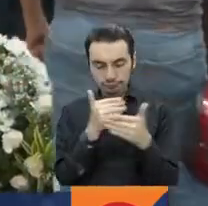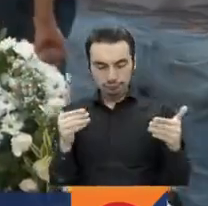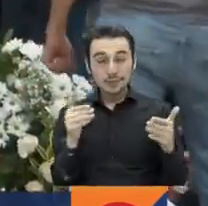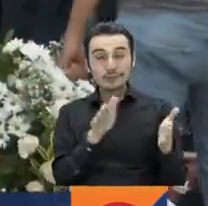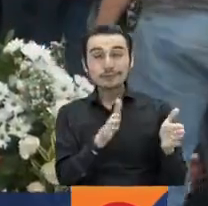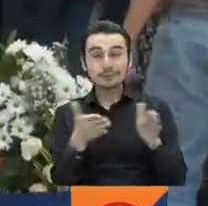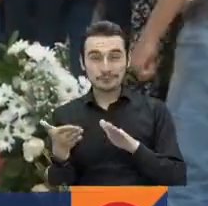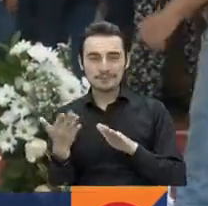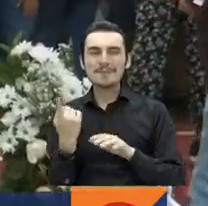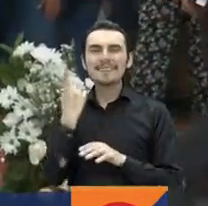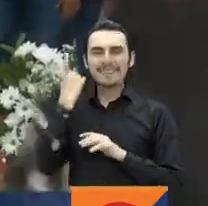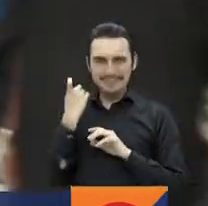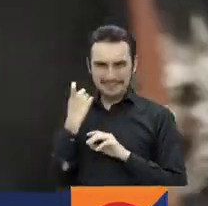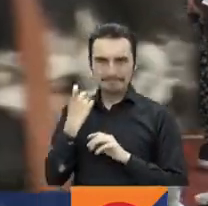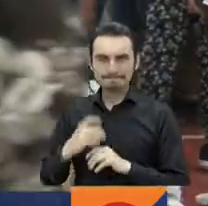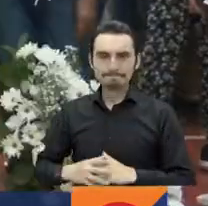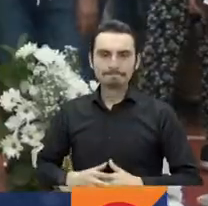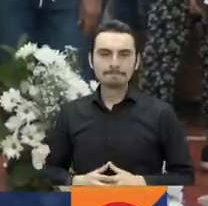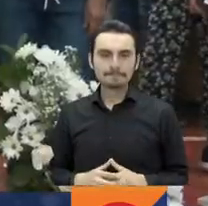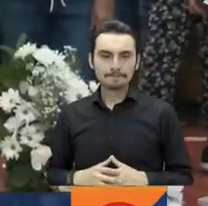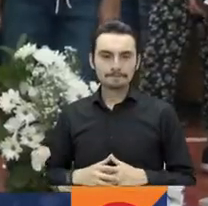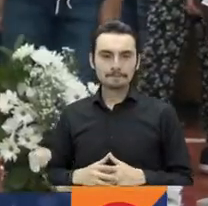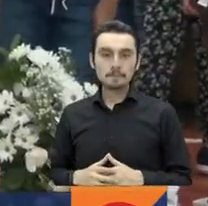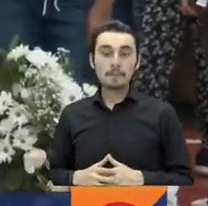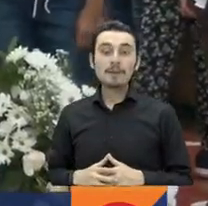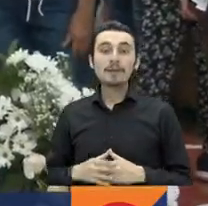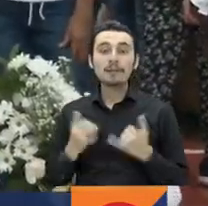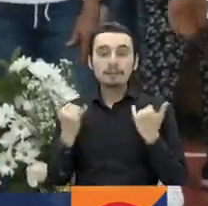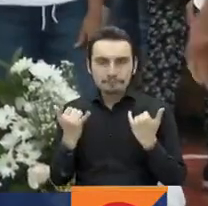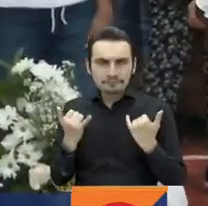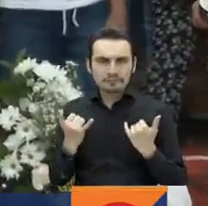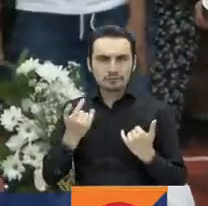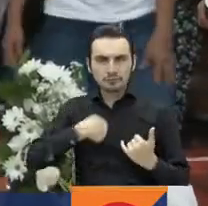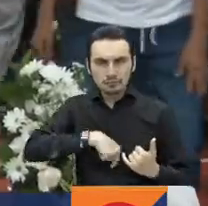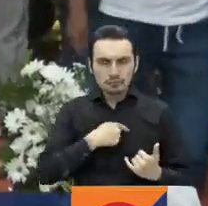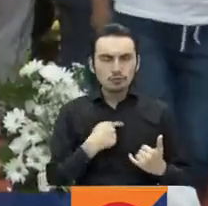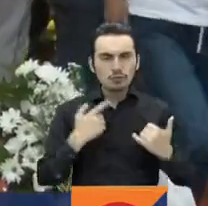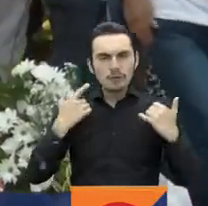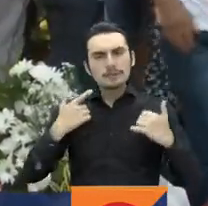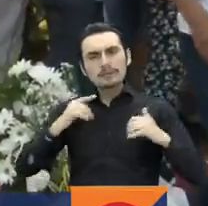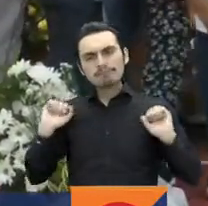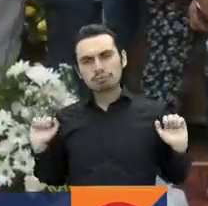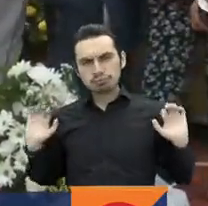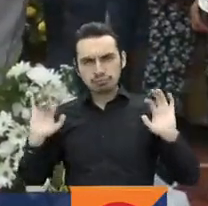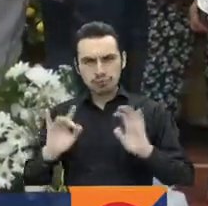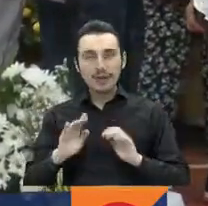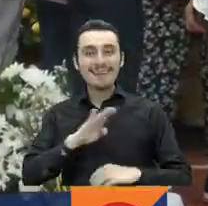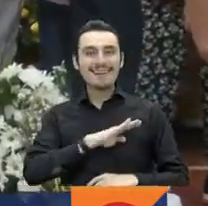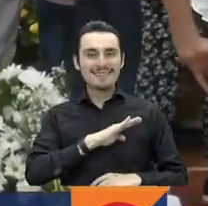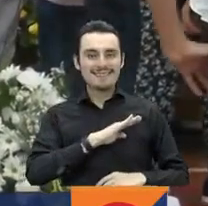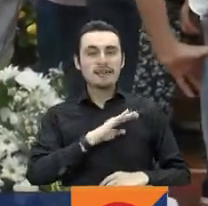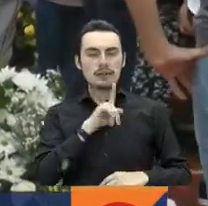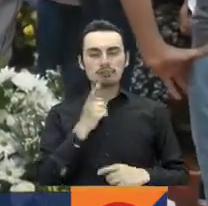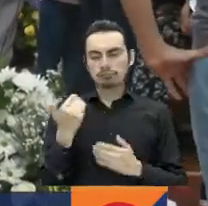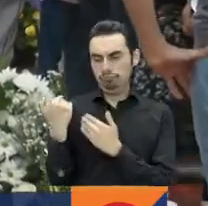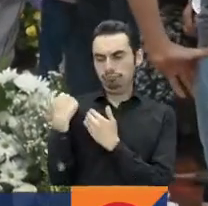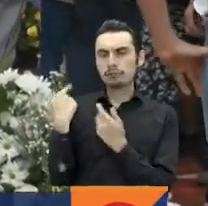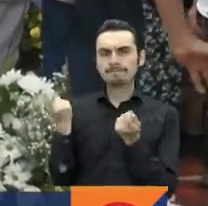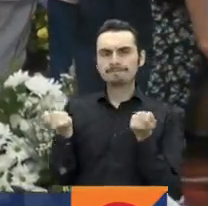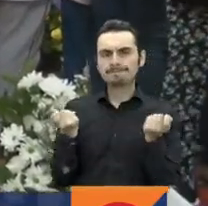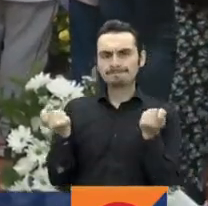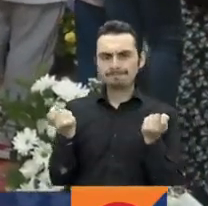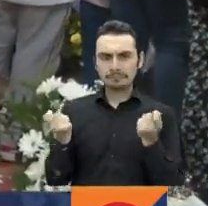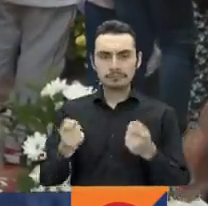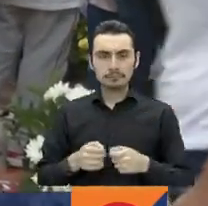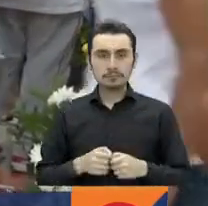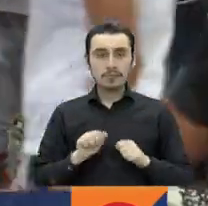que perdieron la vida el día de ayer. Los actos fúnebres son encabezados por la alcaldía del municipio de Andes. Como